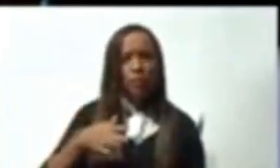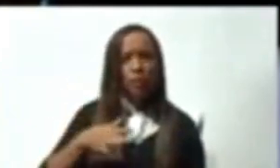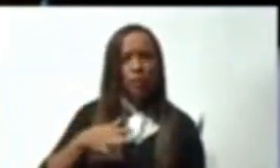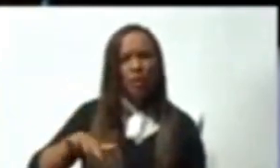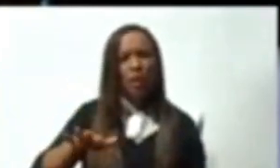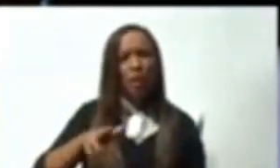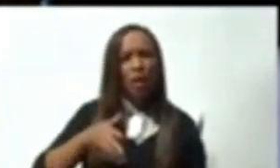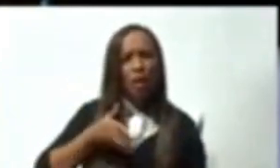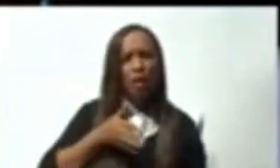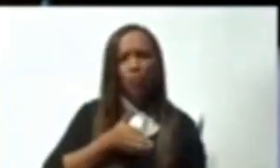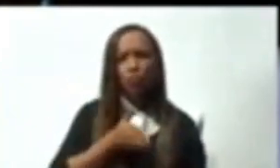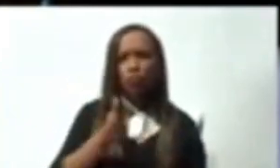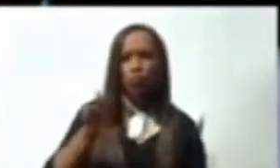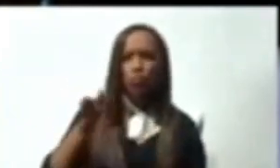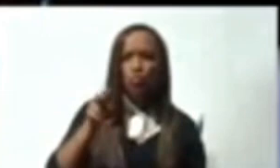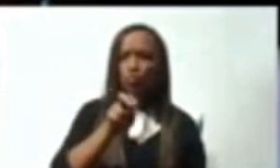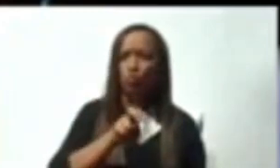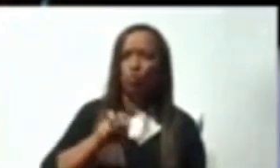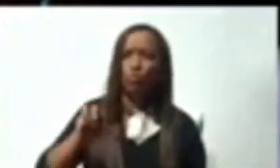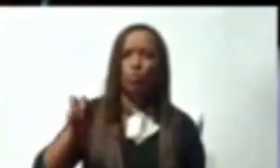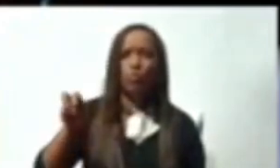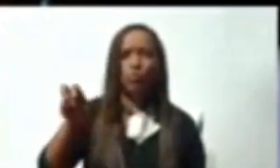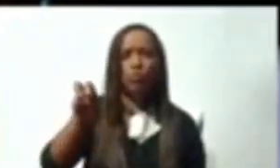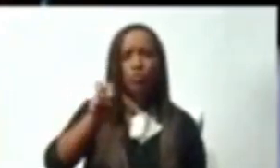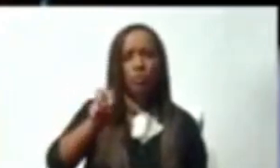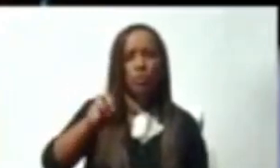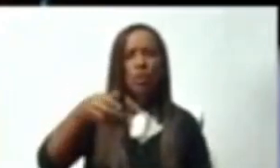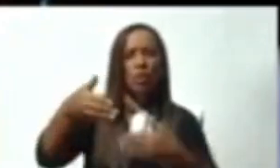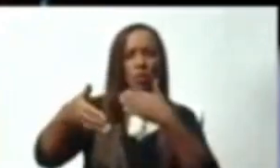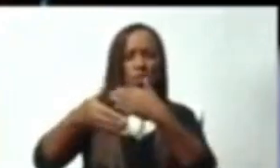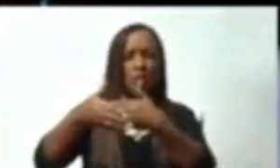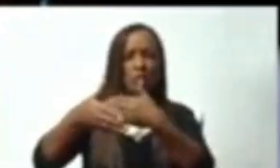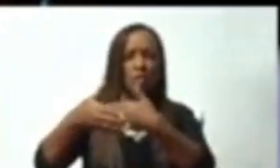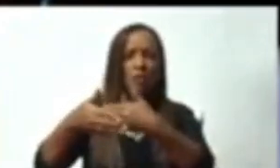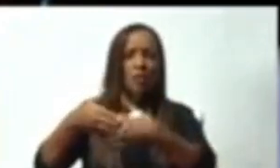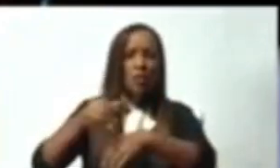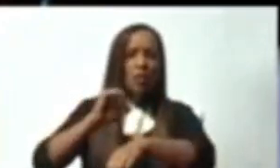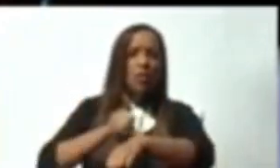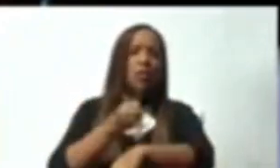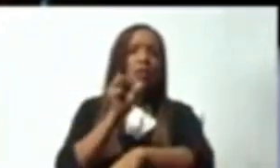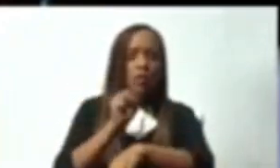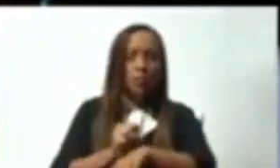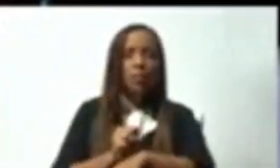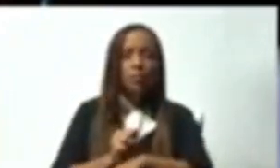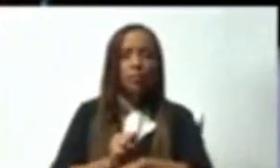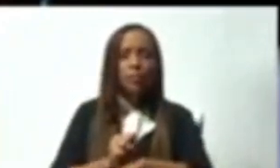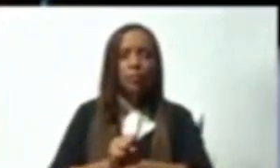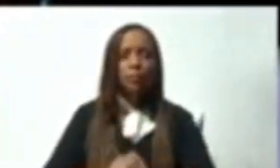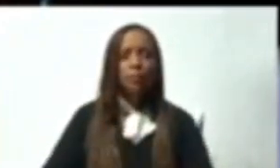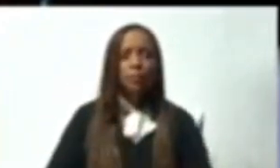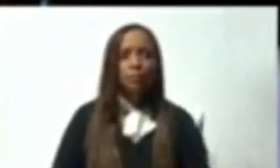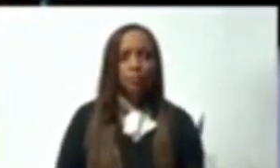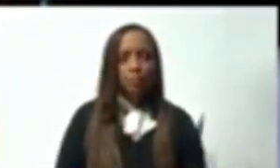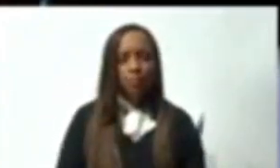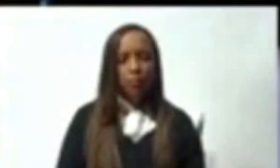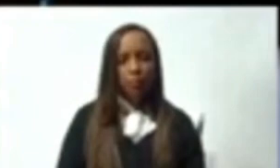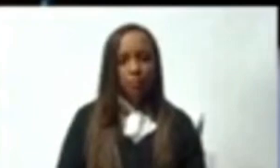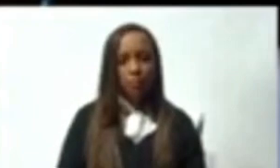Nos encontramos con la realidad siguiente, que los